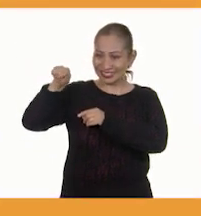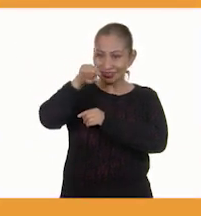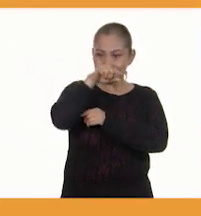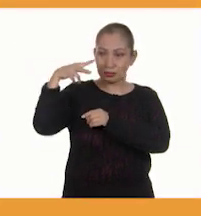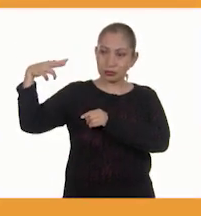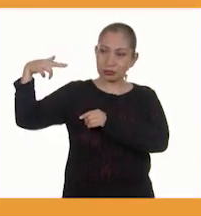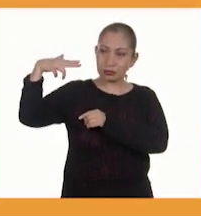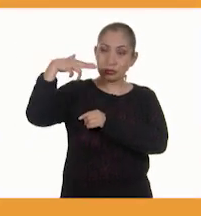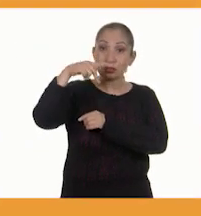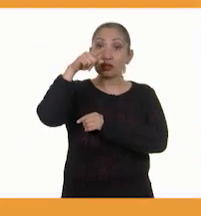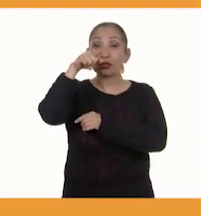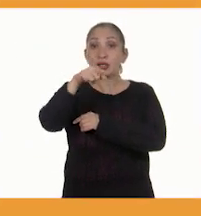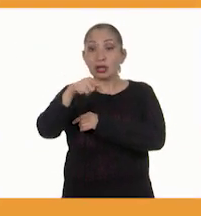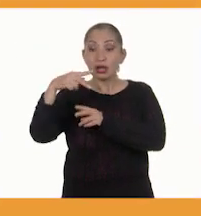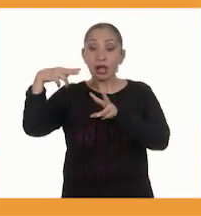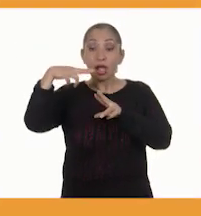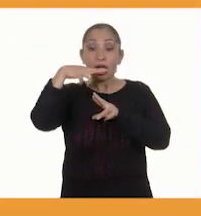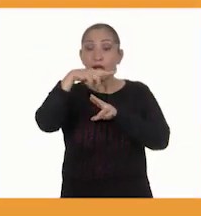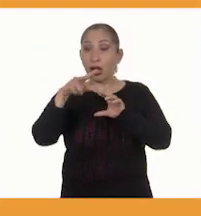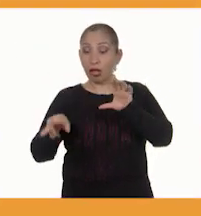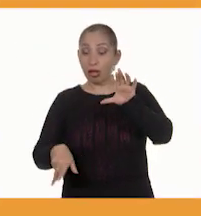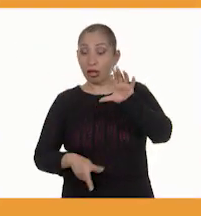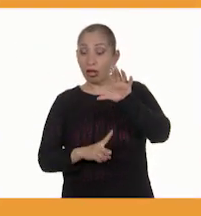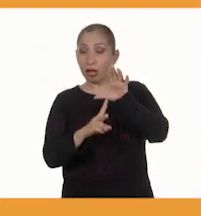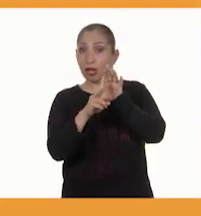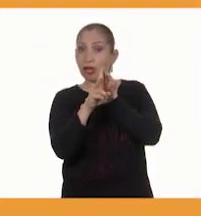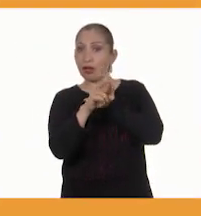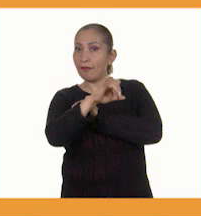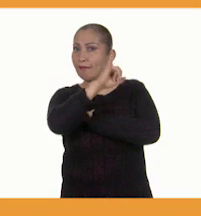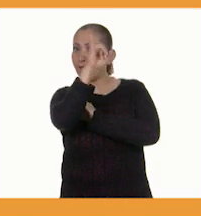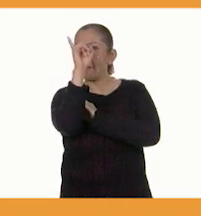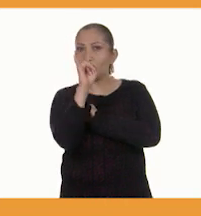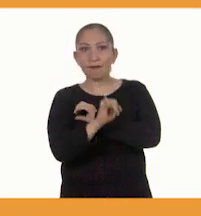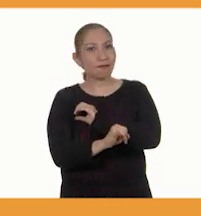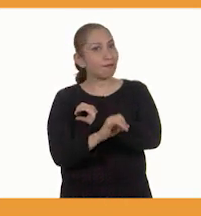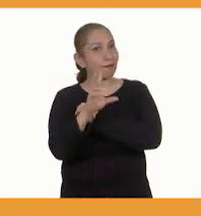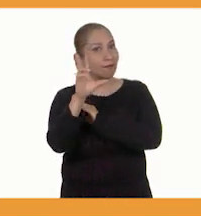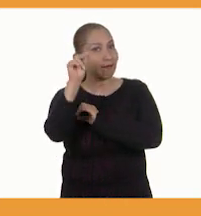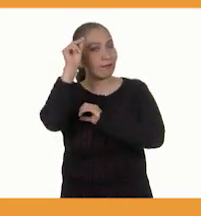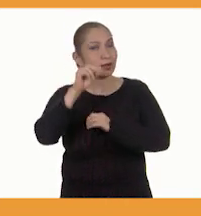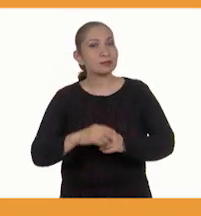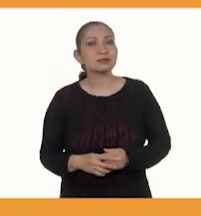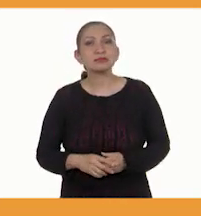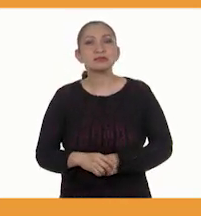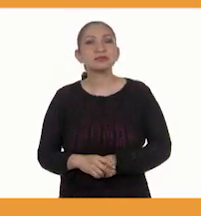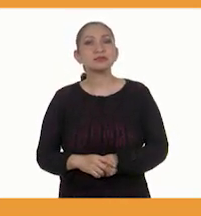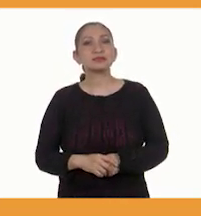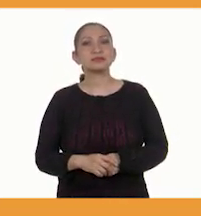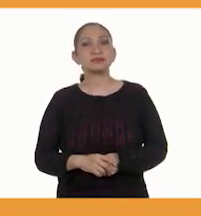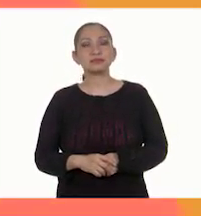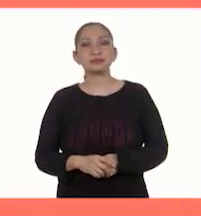marcaste. Asegúrate de cortar por fuera de la playera. No introduzcas las tijeras en ella.